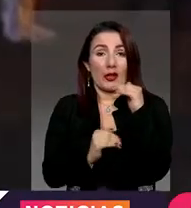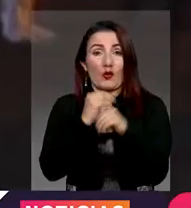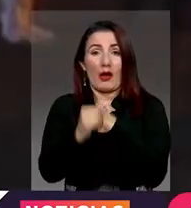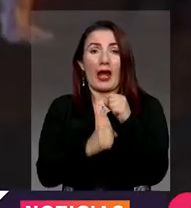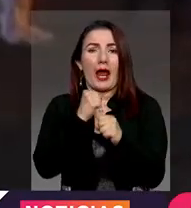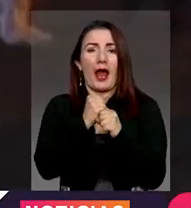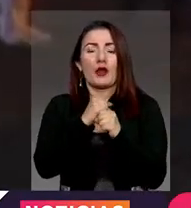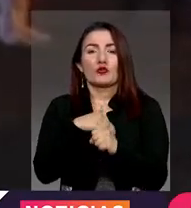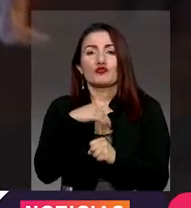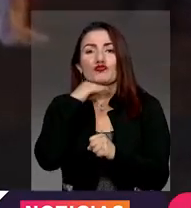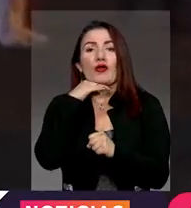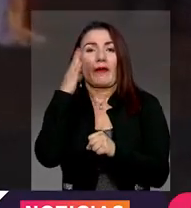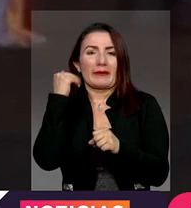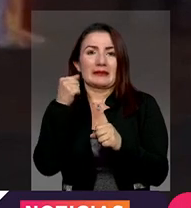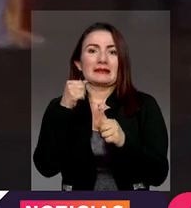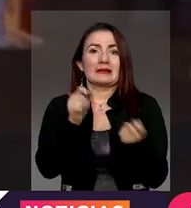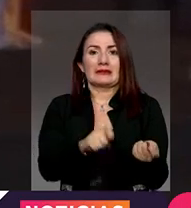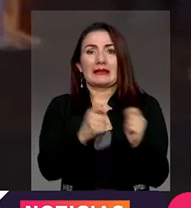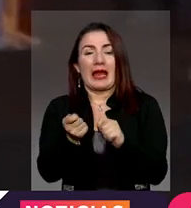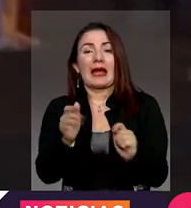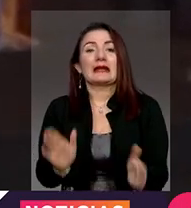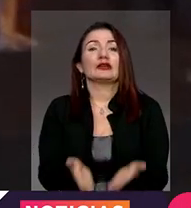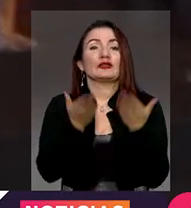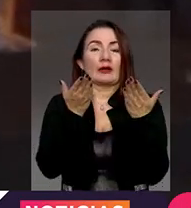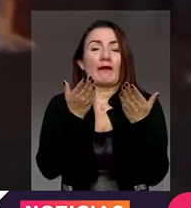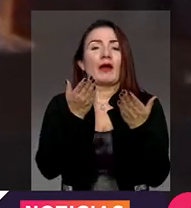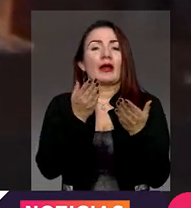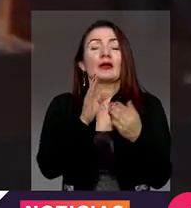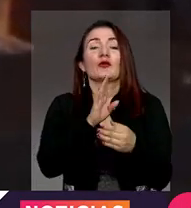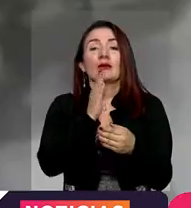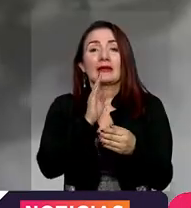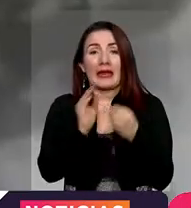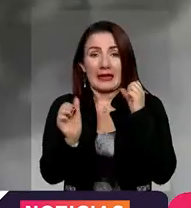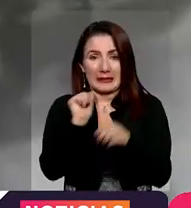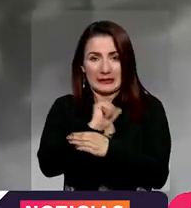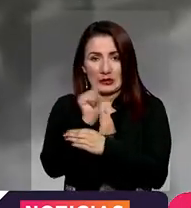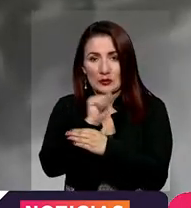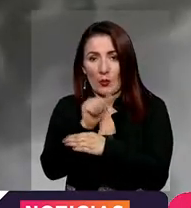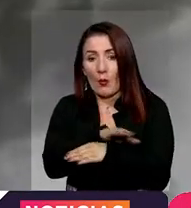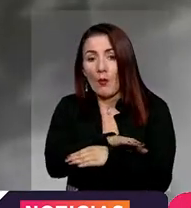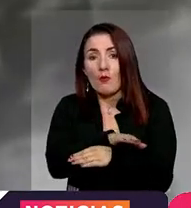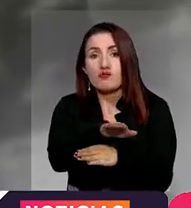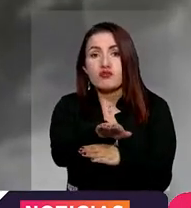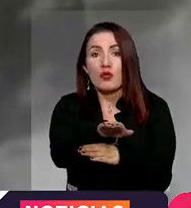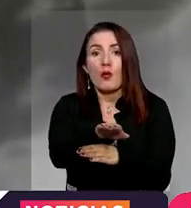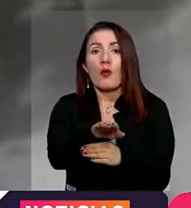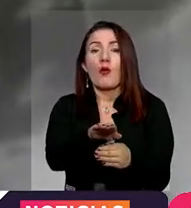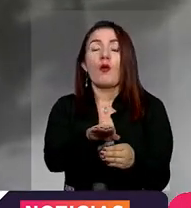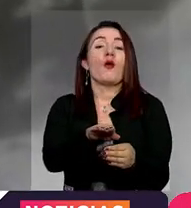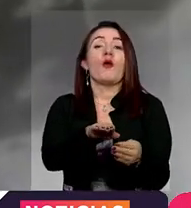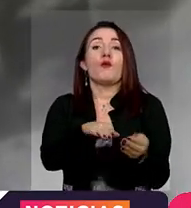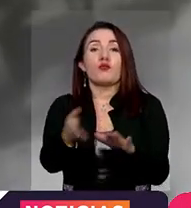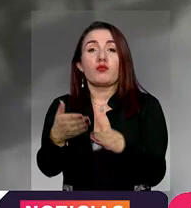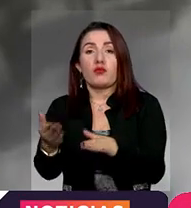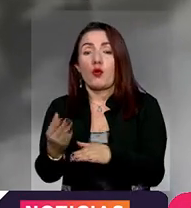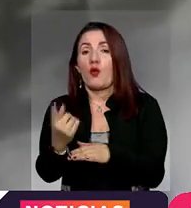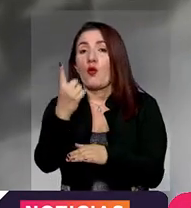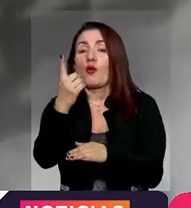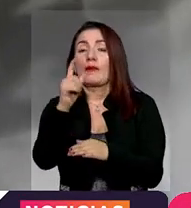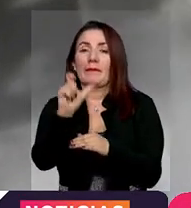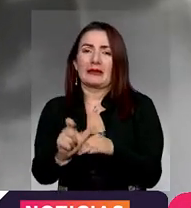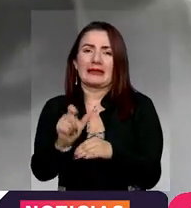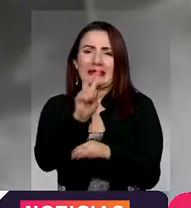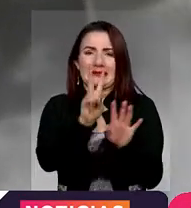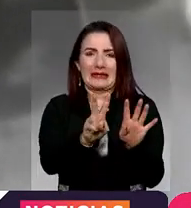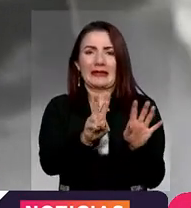sobrevivió al accidente ocasionado por vive es caballero cuando conducía en estado de embriagues con grado 3 de alcoholemia y arrolló a